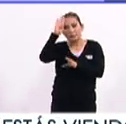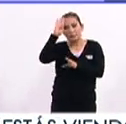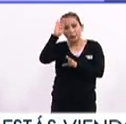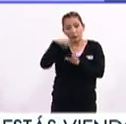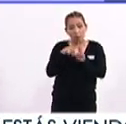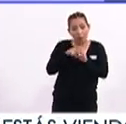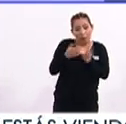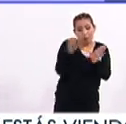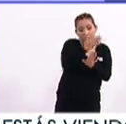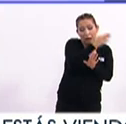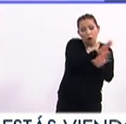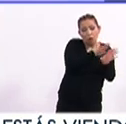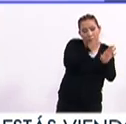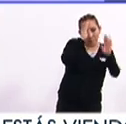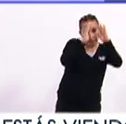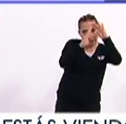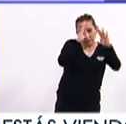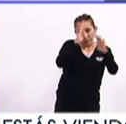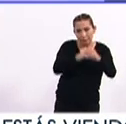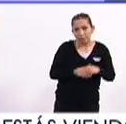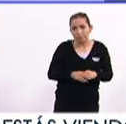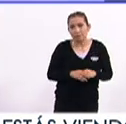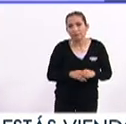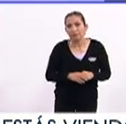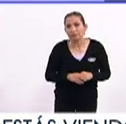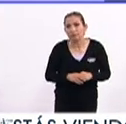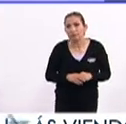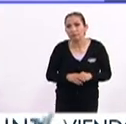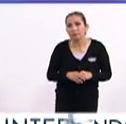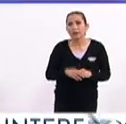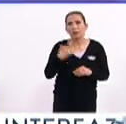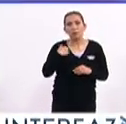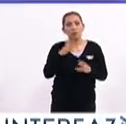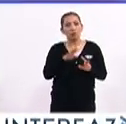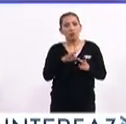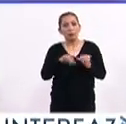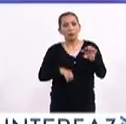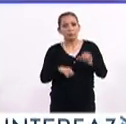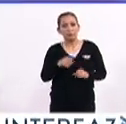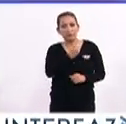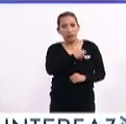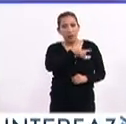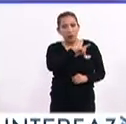el principio. Tienen que ser desde los requerimientos la normatividad